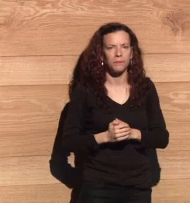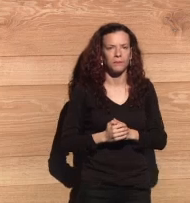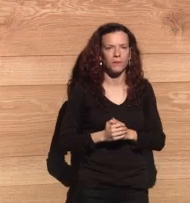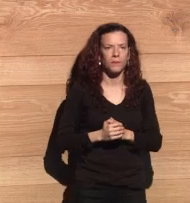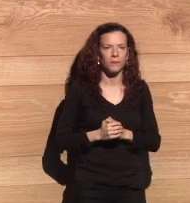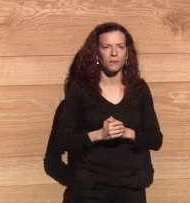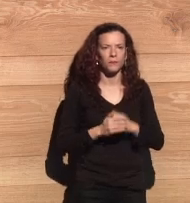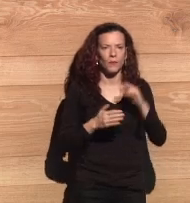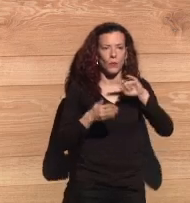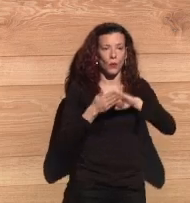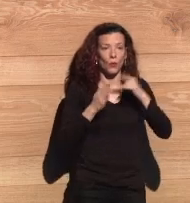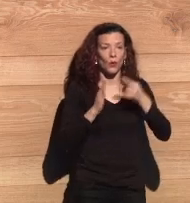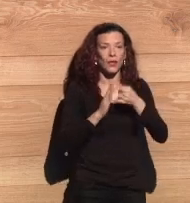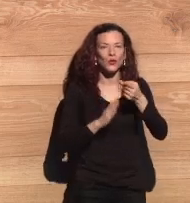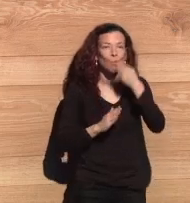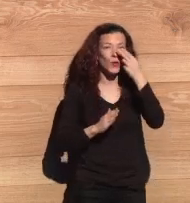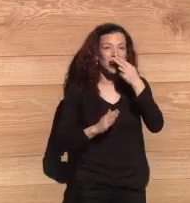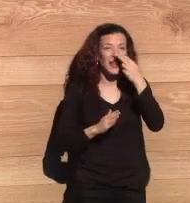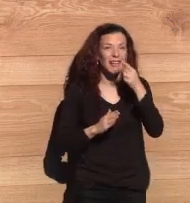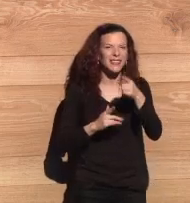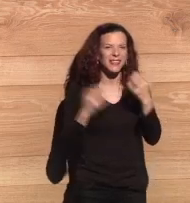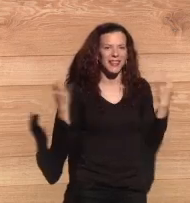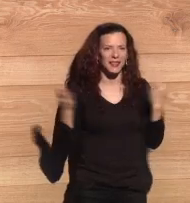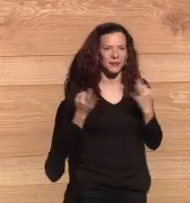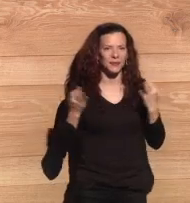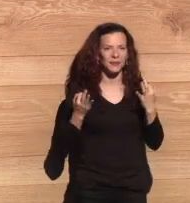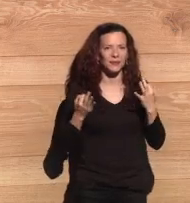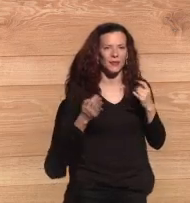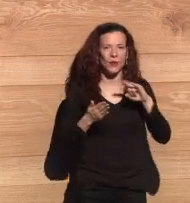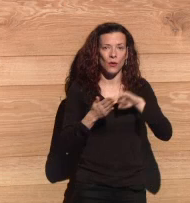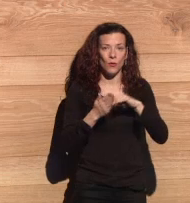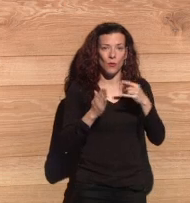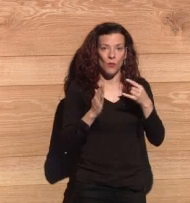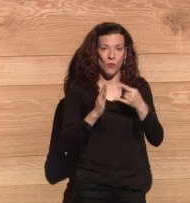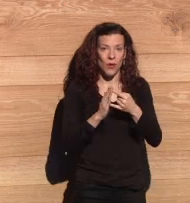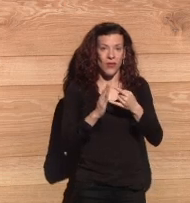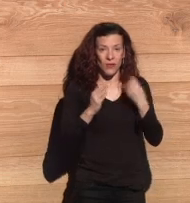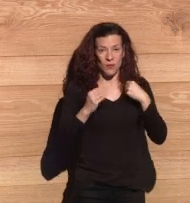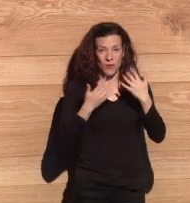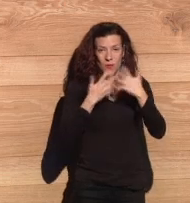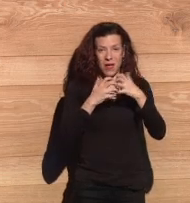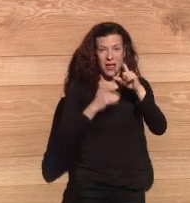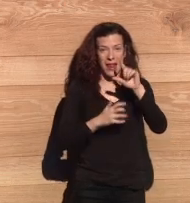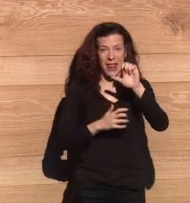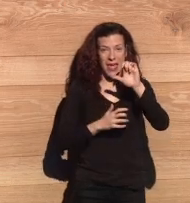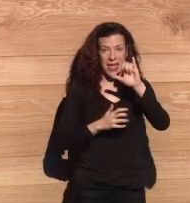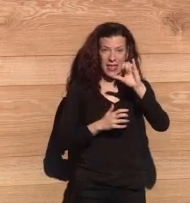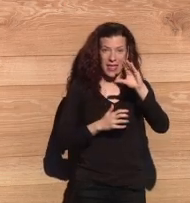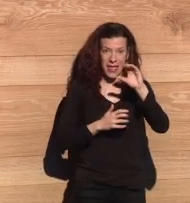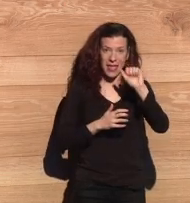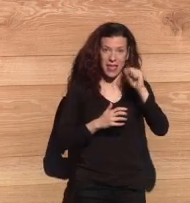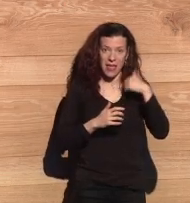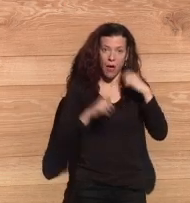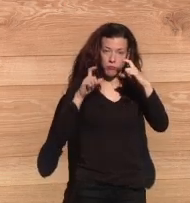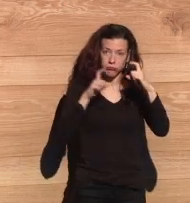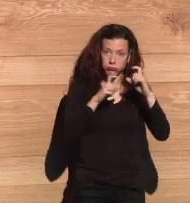interesante de esto es que es un proyecto que de alguna forma Leica ha abrazado y que lo voy a continuar,